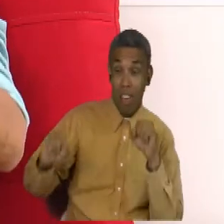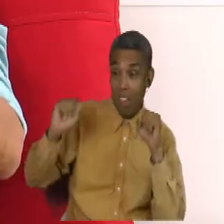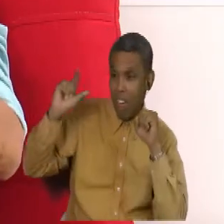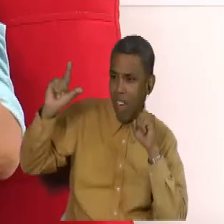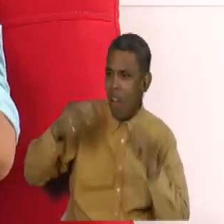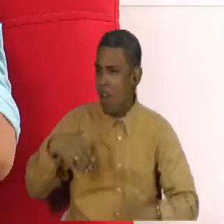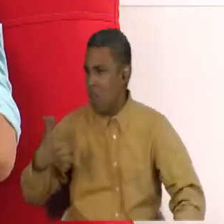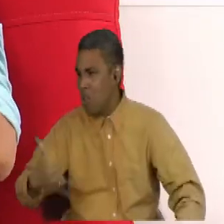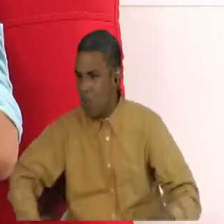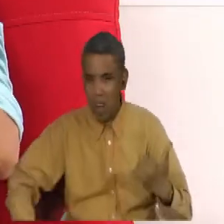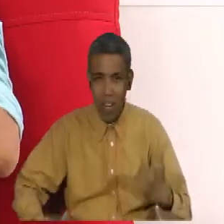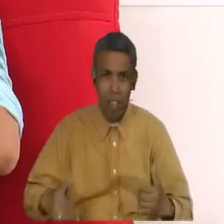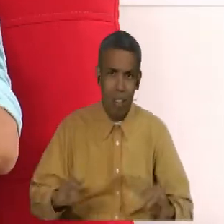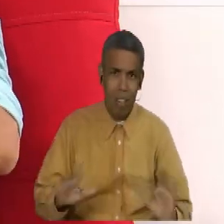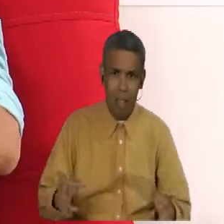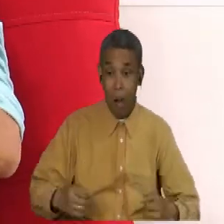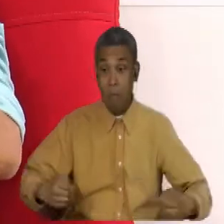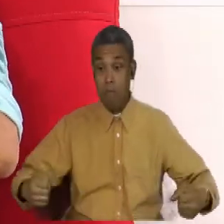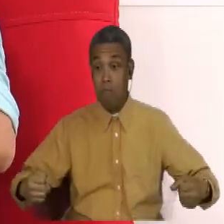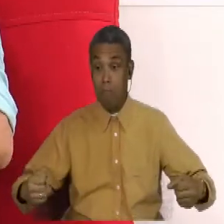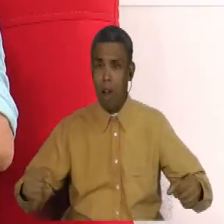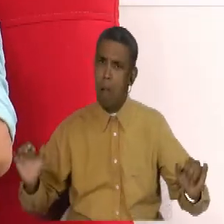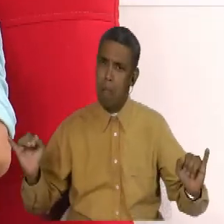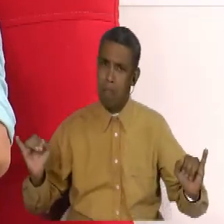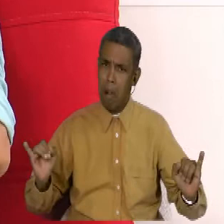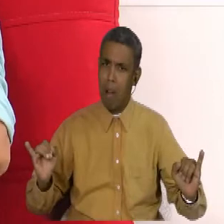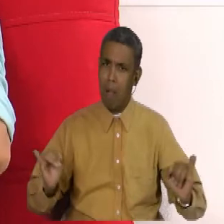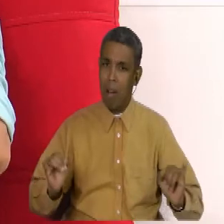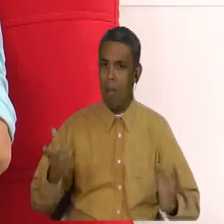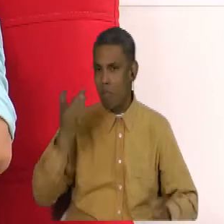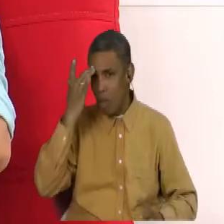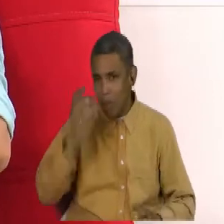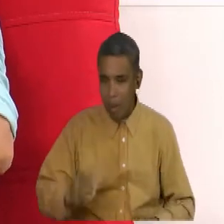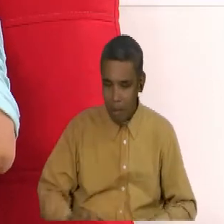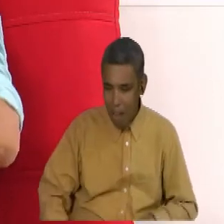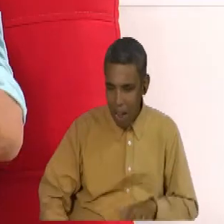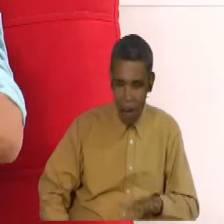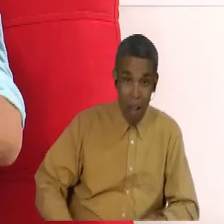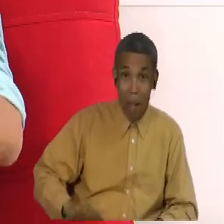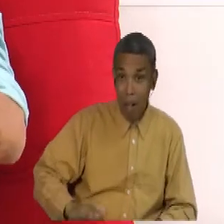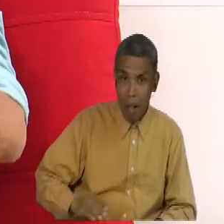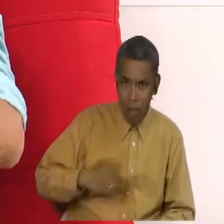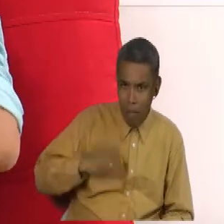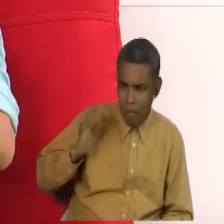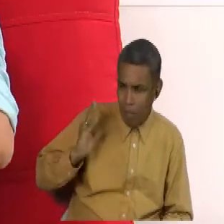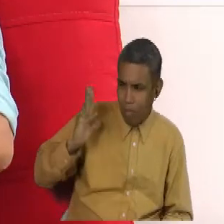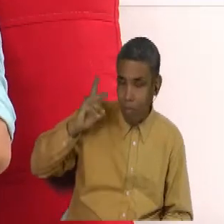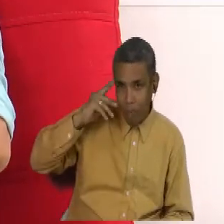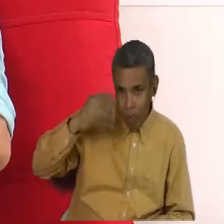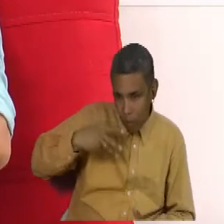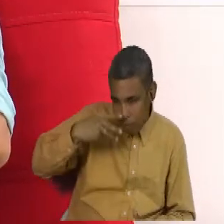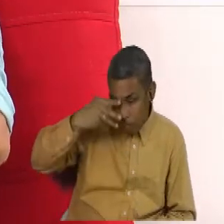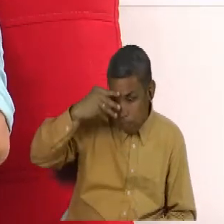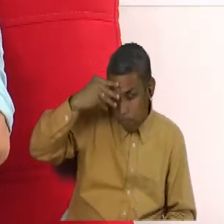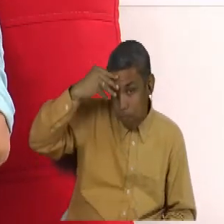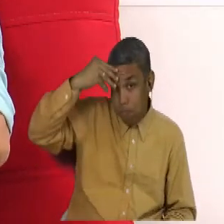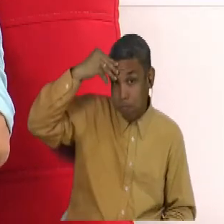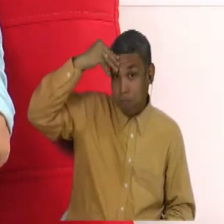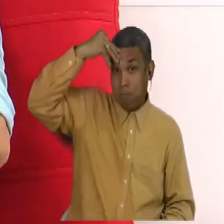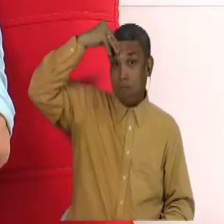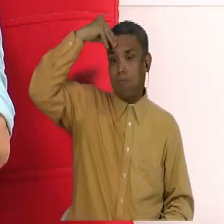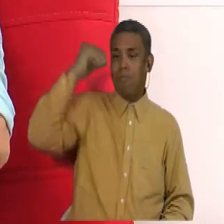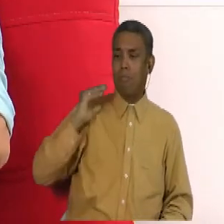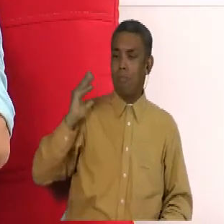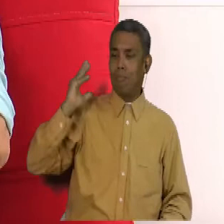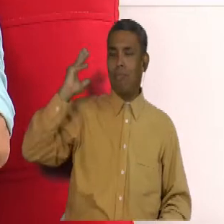poner en su peso ya normal, lo mismo que empieza a crecer pues dentro de la curva que uno espera.